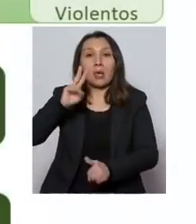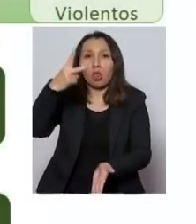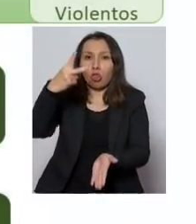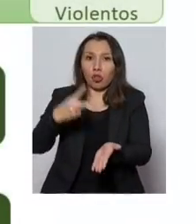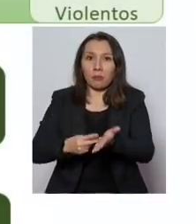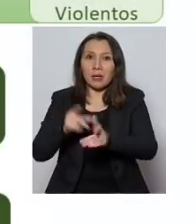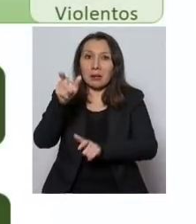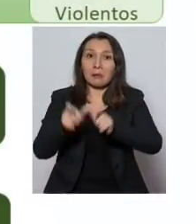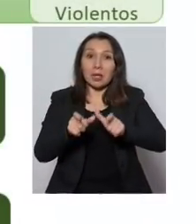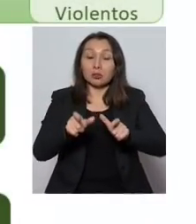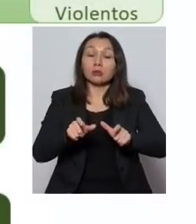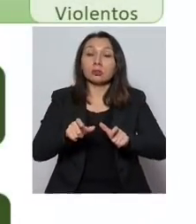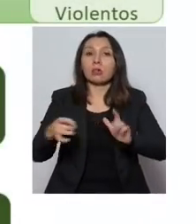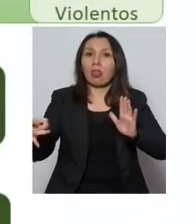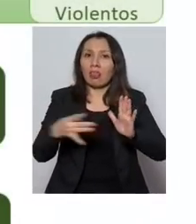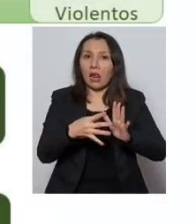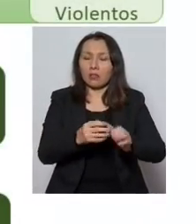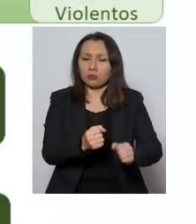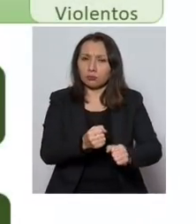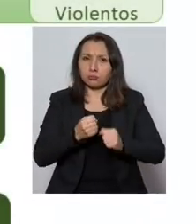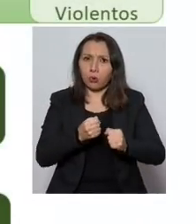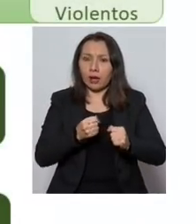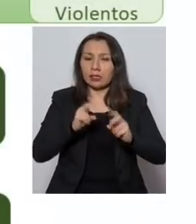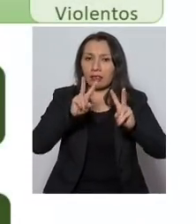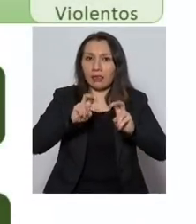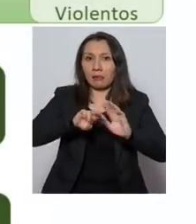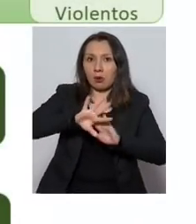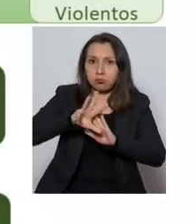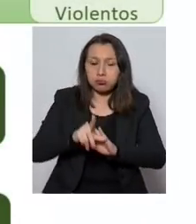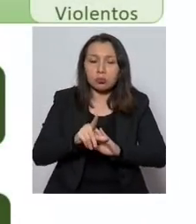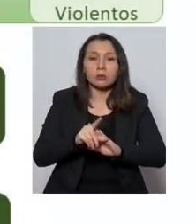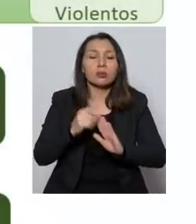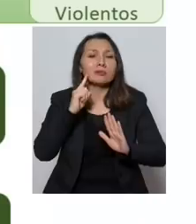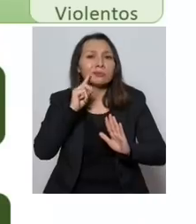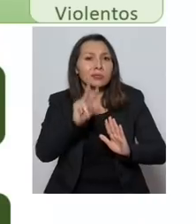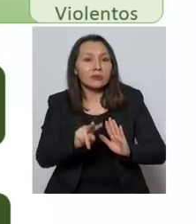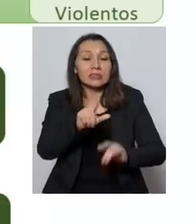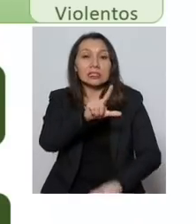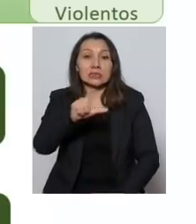2.000 de ellas fueron por delitos de mayor connotación social, destacando que